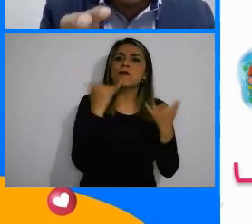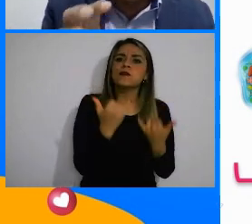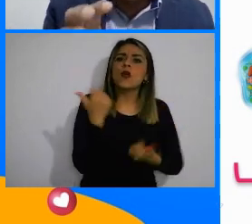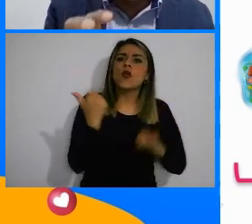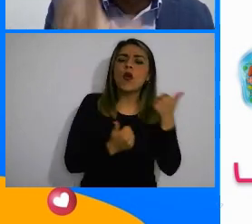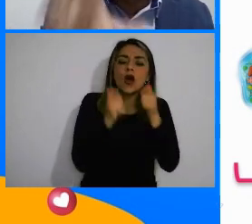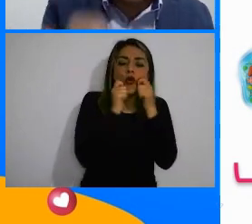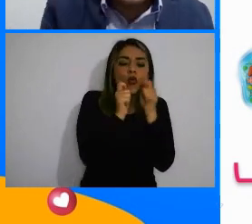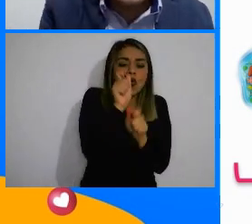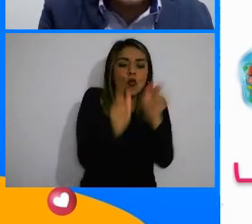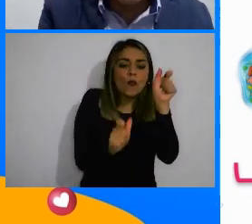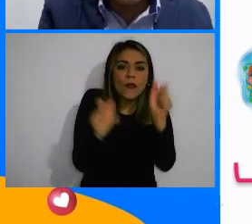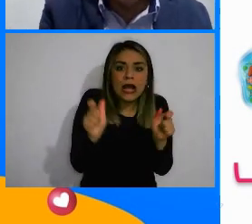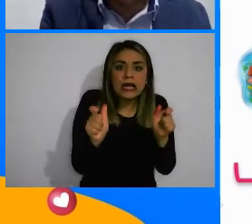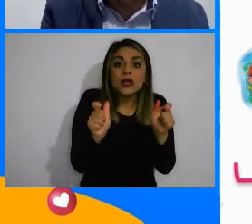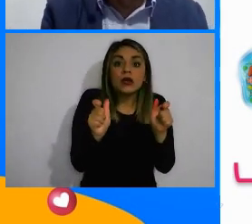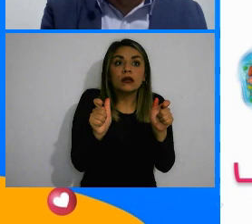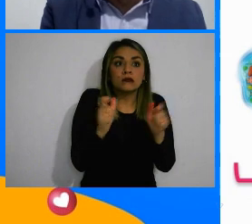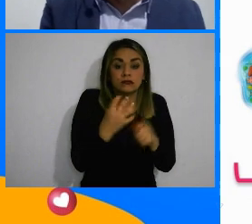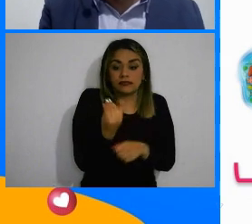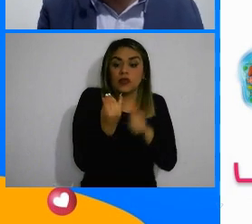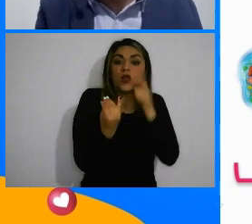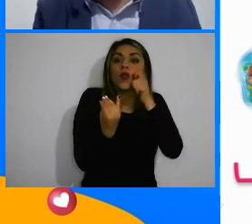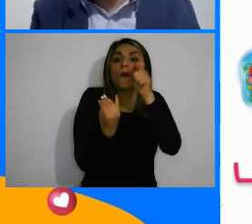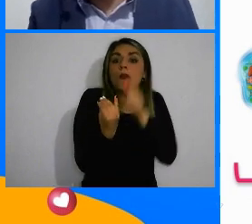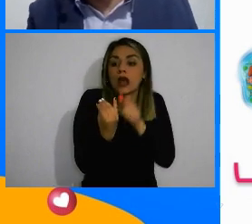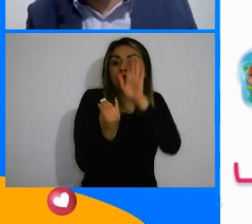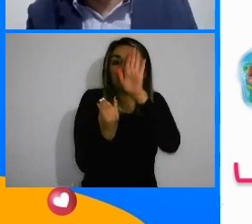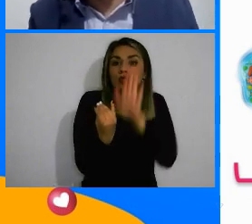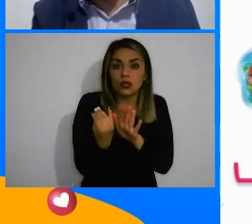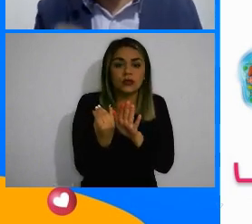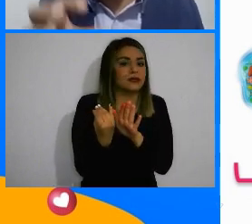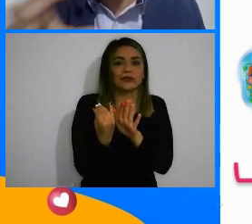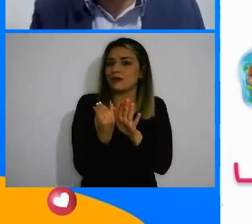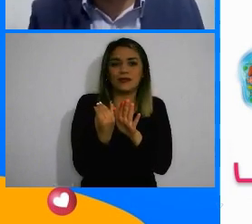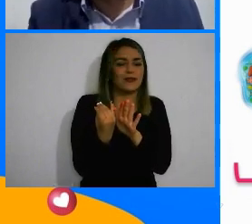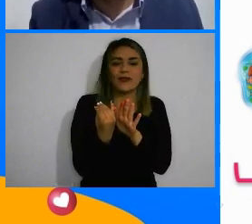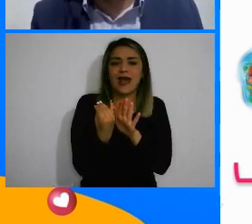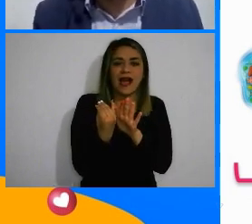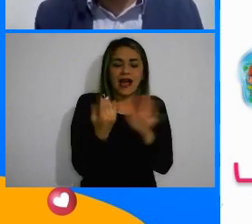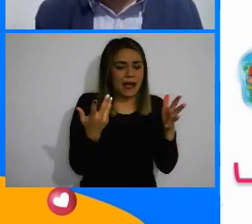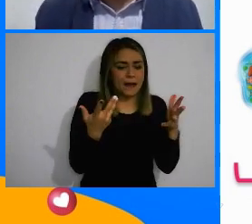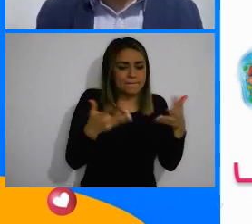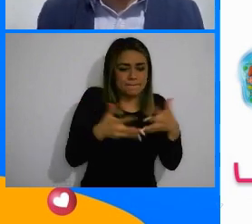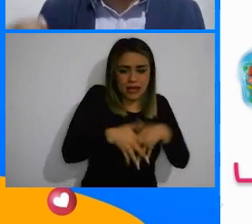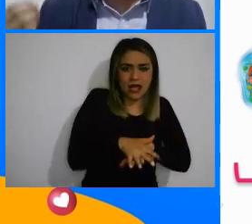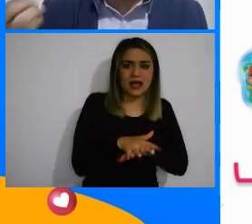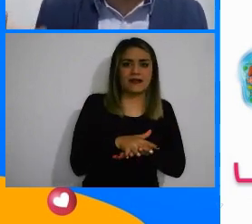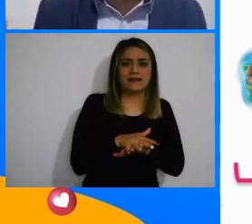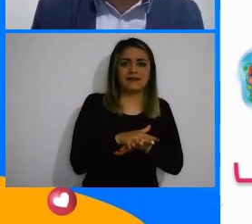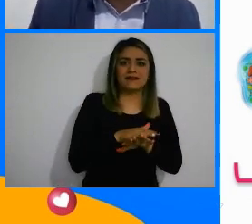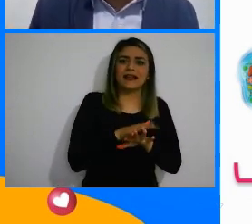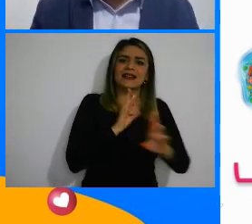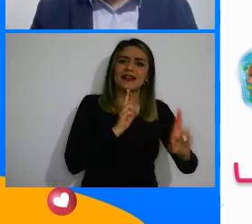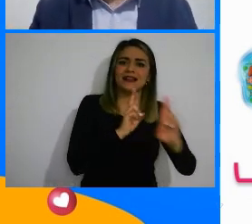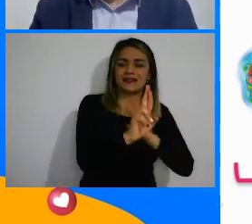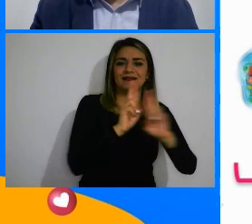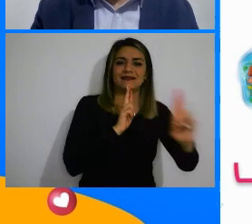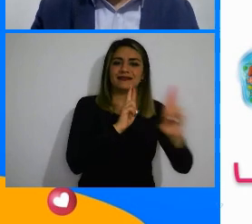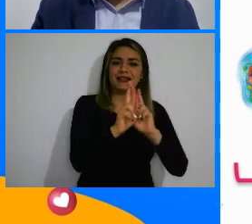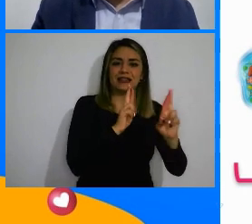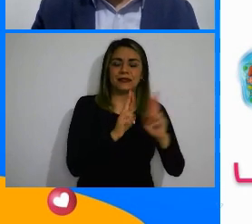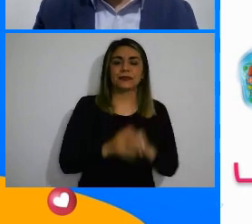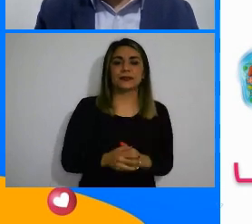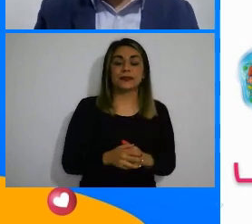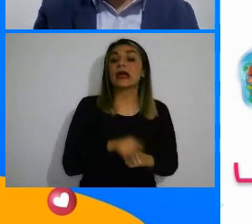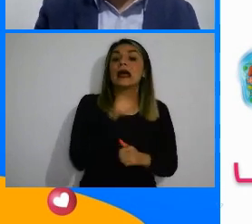los seres vivos no se quedan en el individuo, sino que esos individuos se asocian, ¿sí? Se relacionan. Y